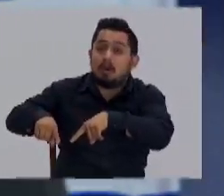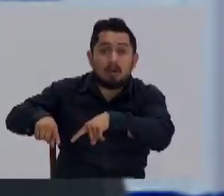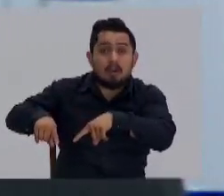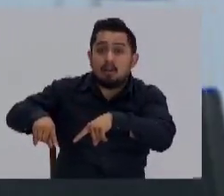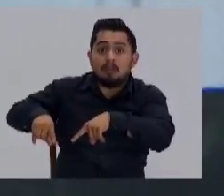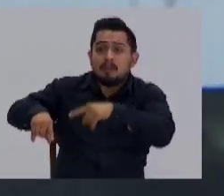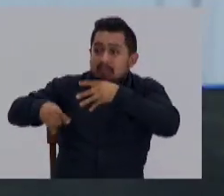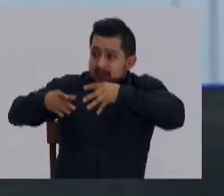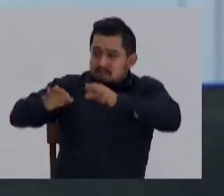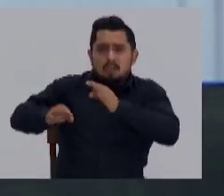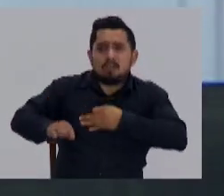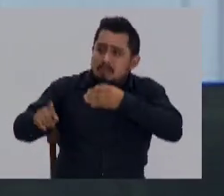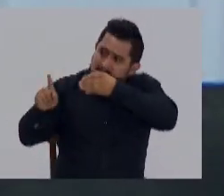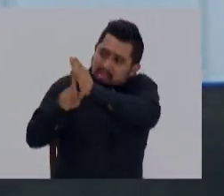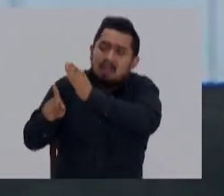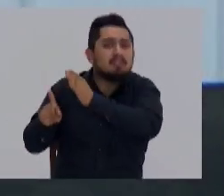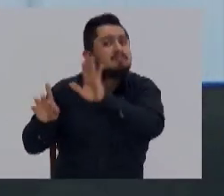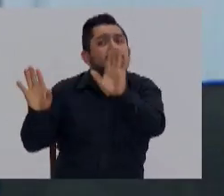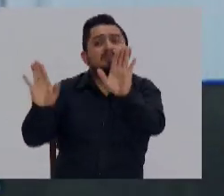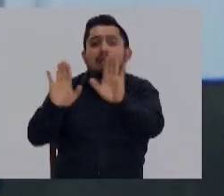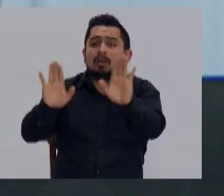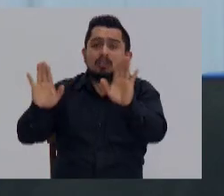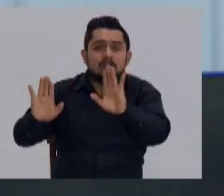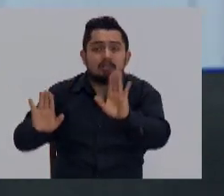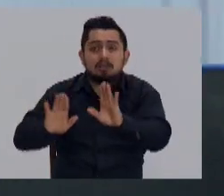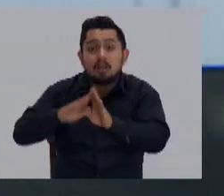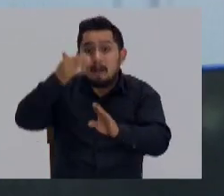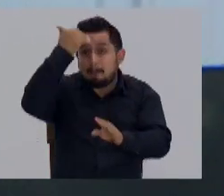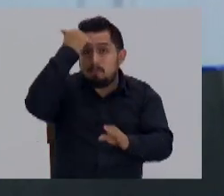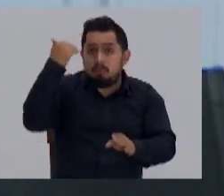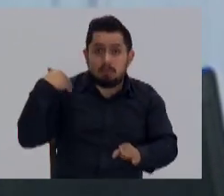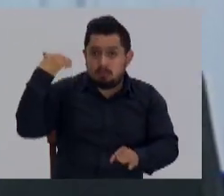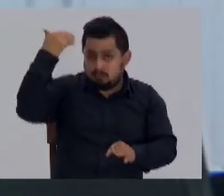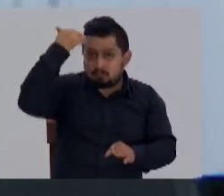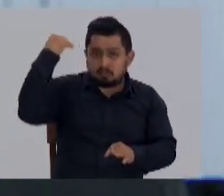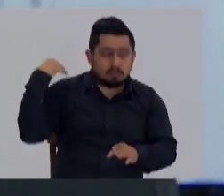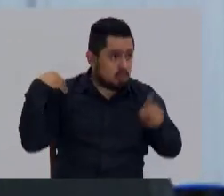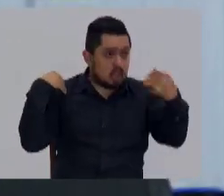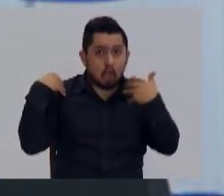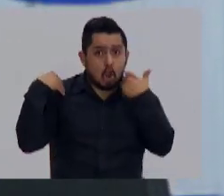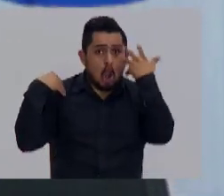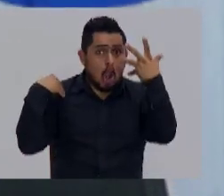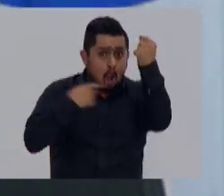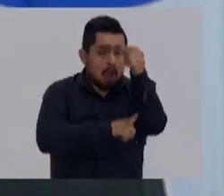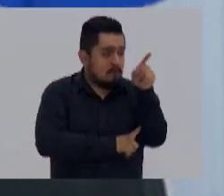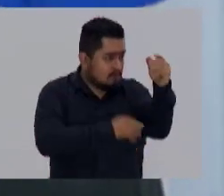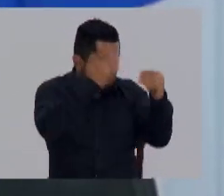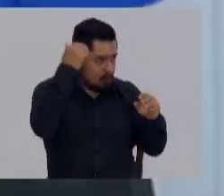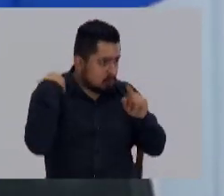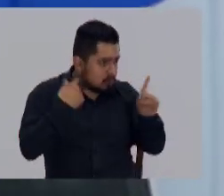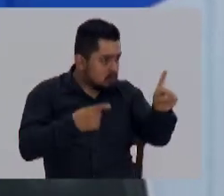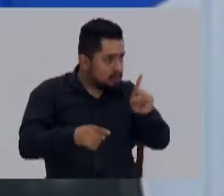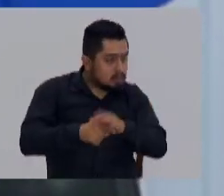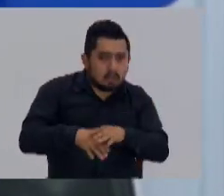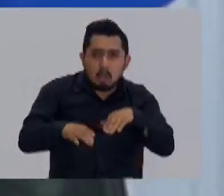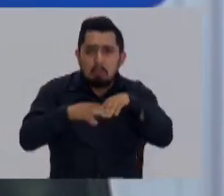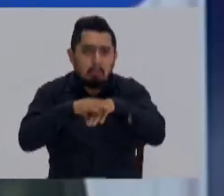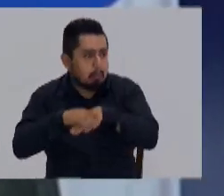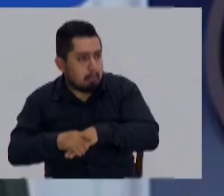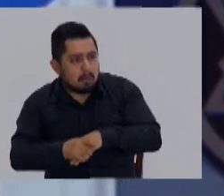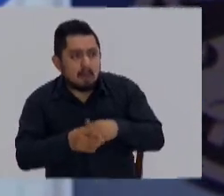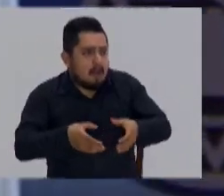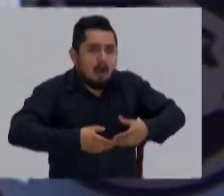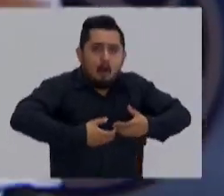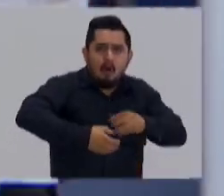que los tratamos. Ahí vienen las niñas, me encanta ver a las hipotas de jóvenes en Victoria con sus tenis y